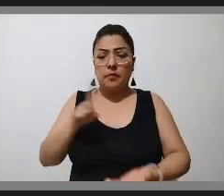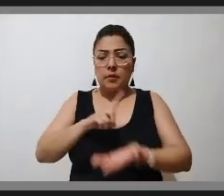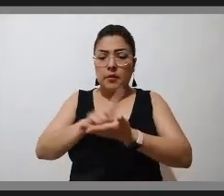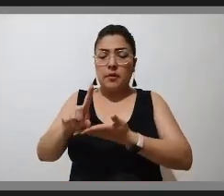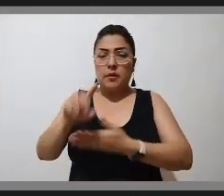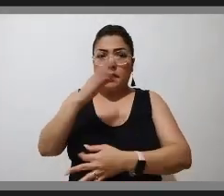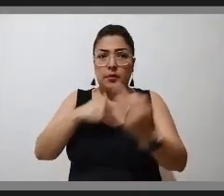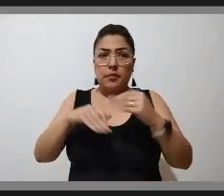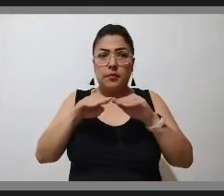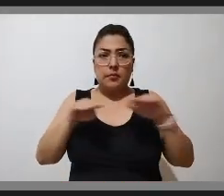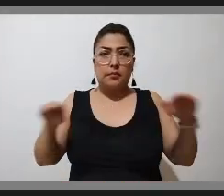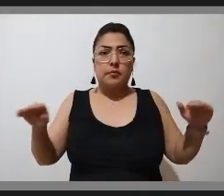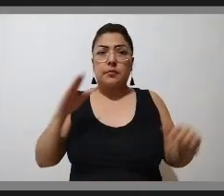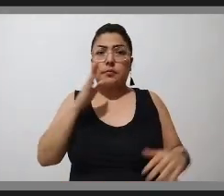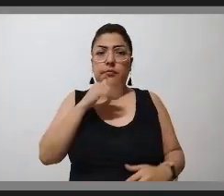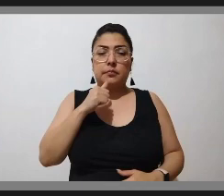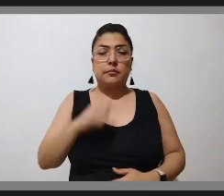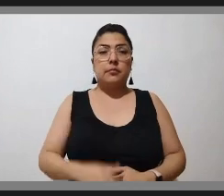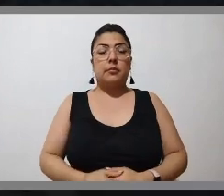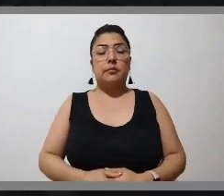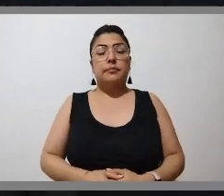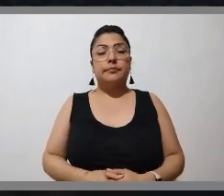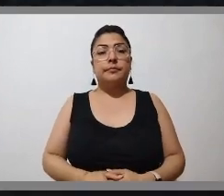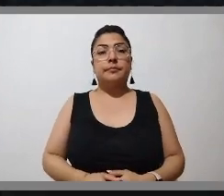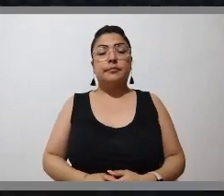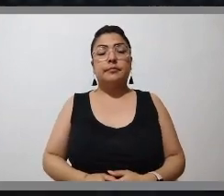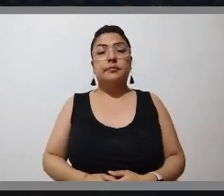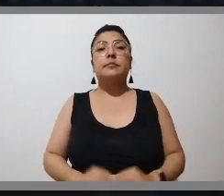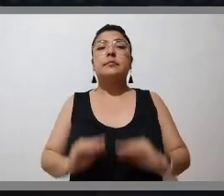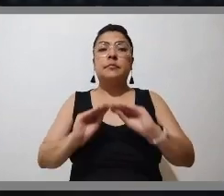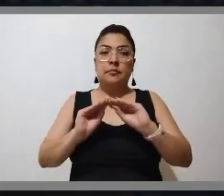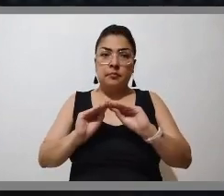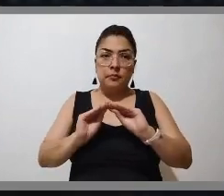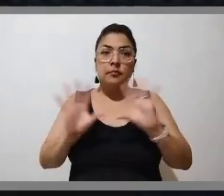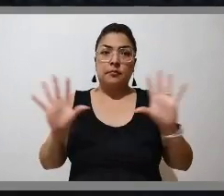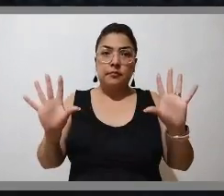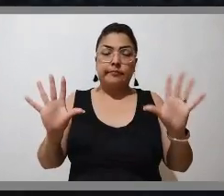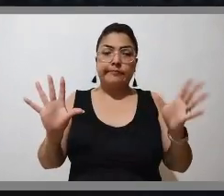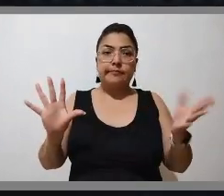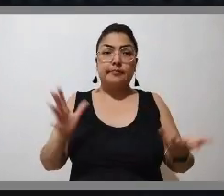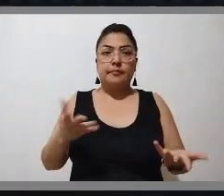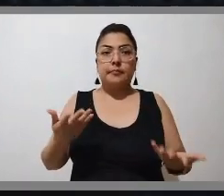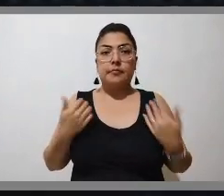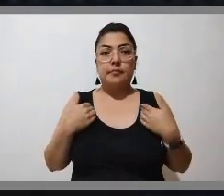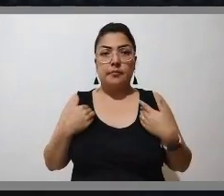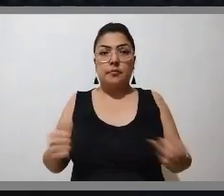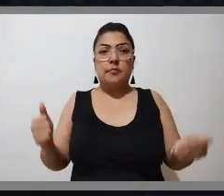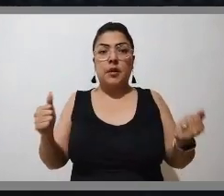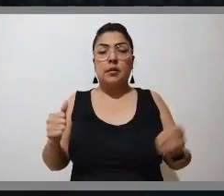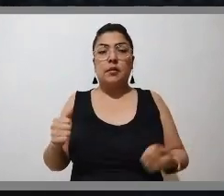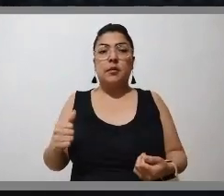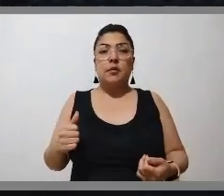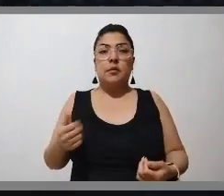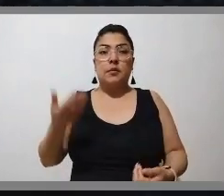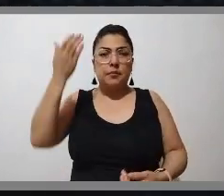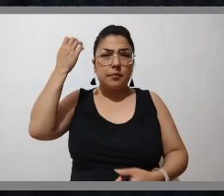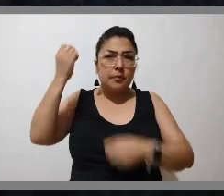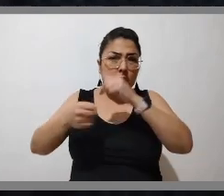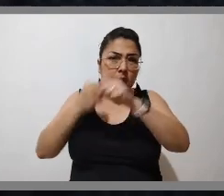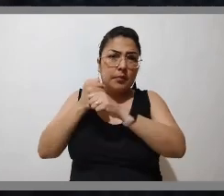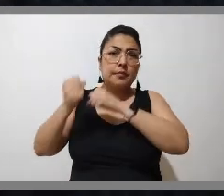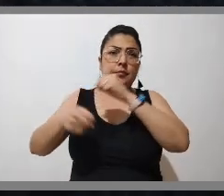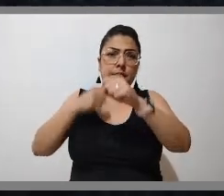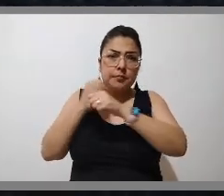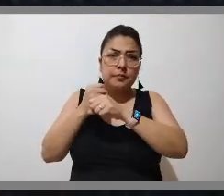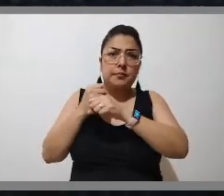sus derechos. Claro, consejera, es una brecha de desigualdad que hemos tenido a lo